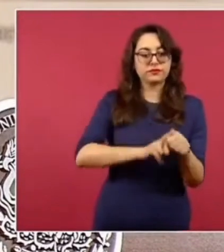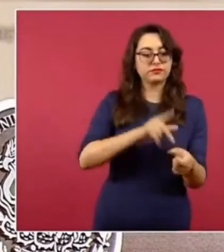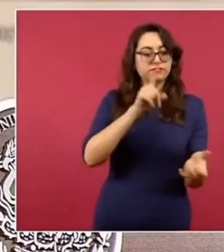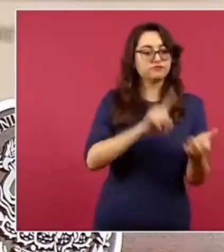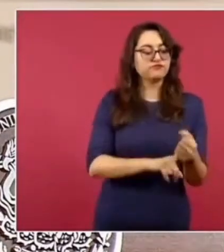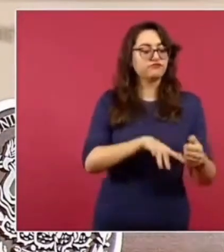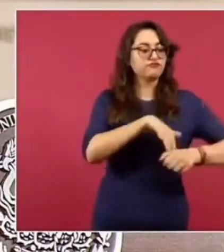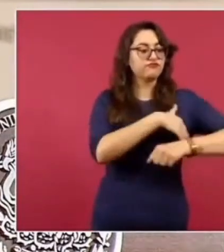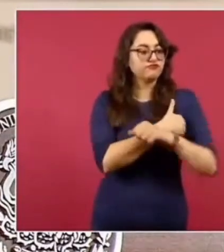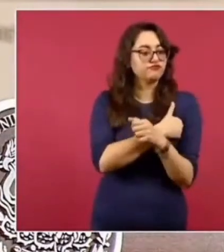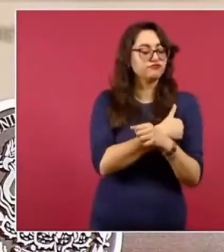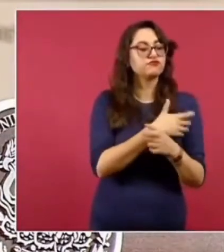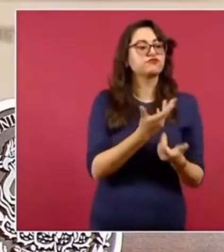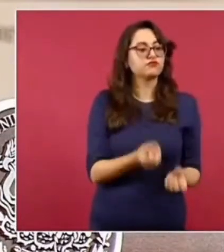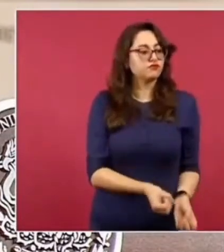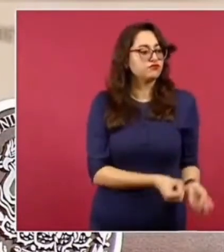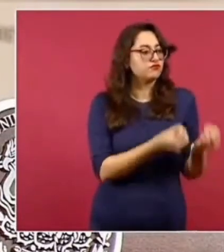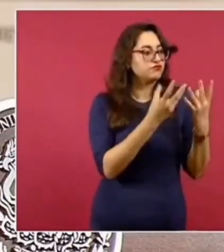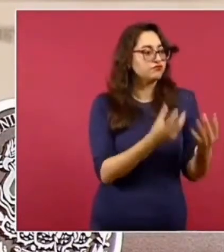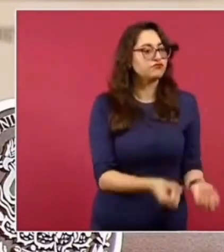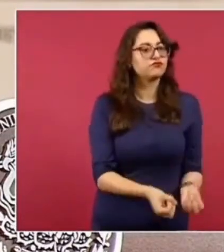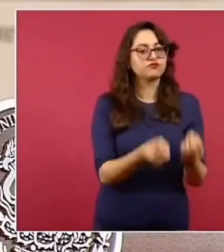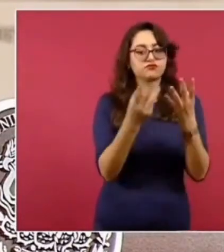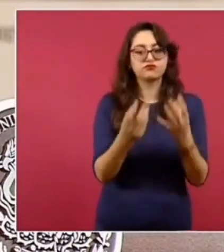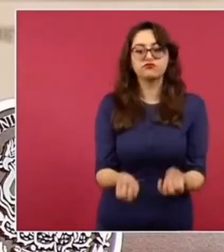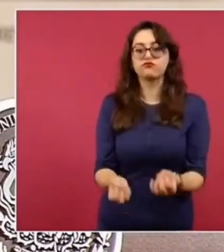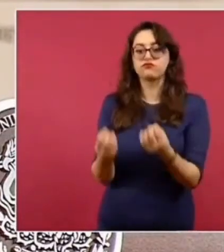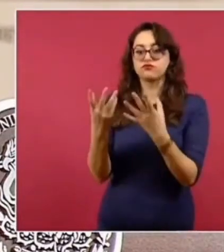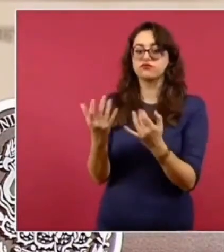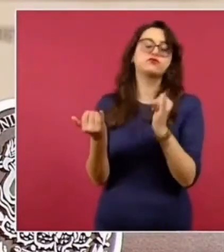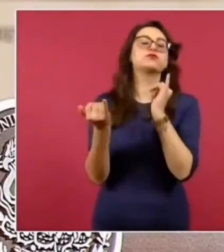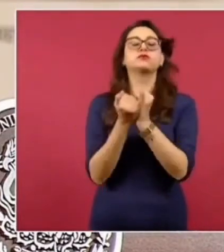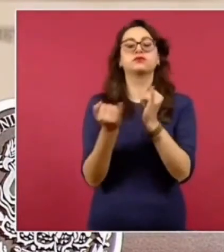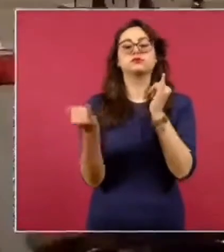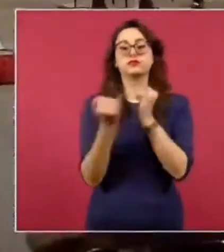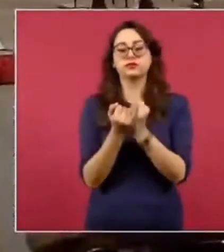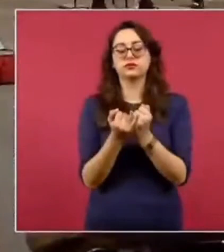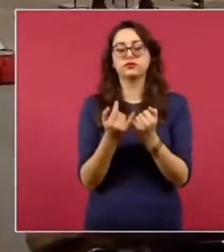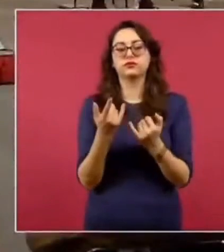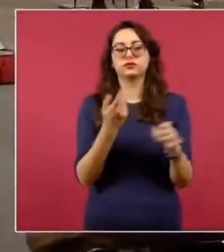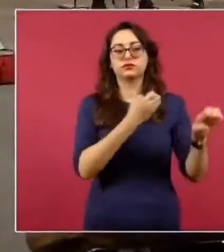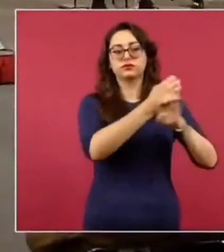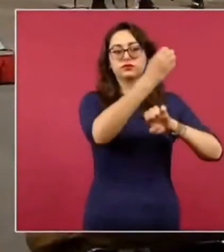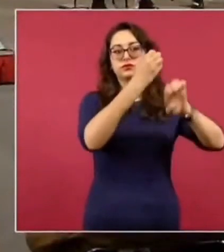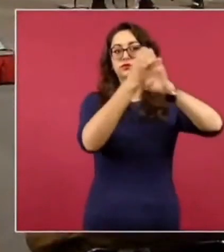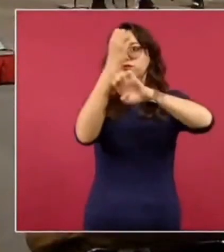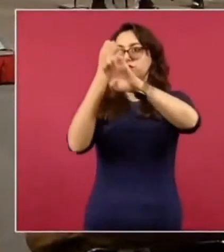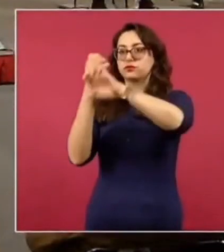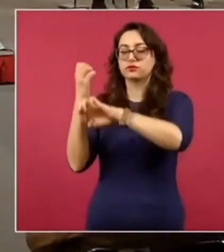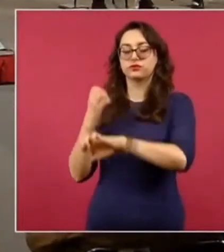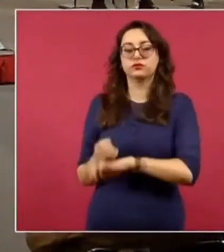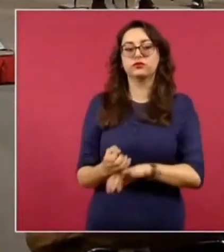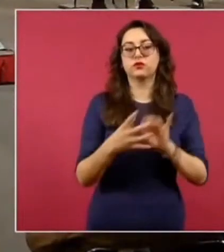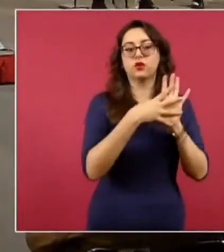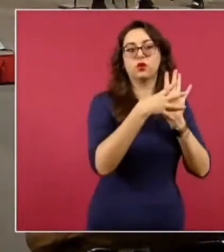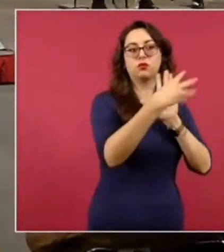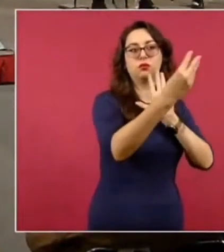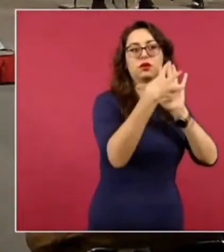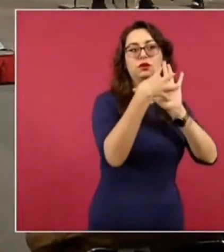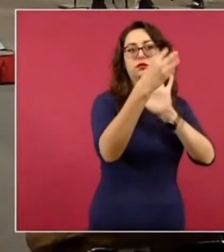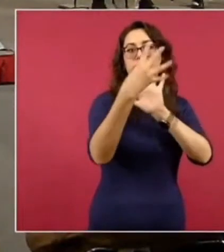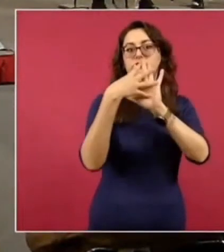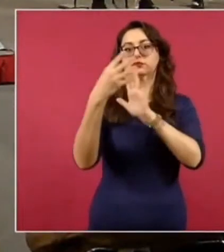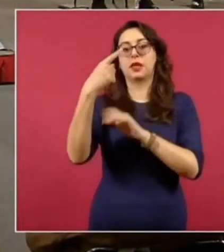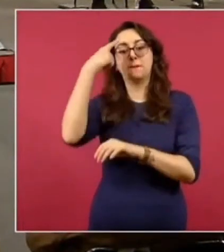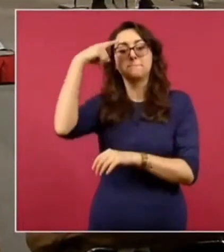delegacional. Asimismo, se está replicando este modelo dentro de cada uno de los estados para que se pueda supervisar